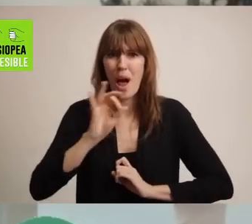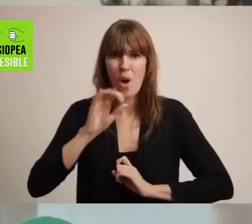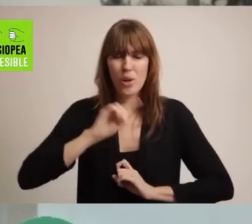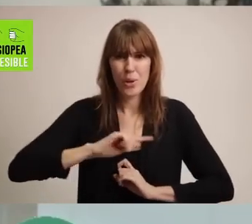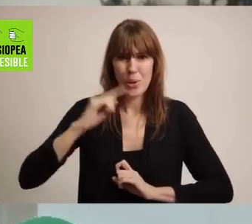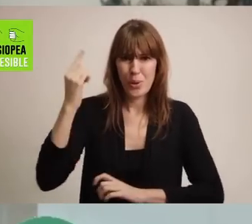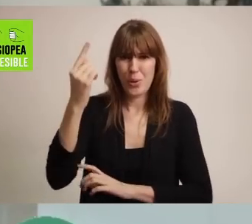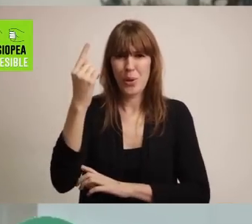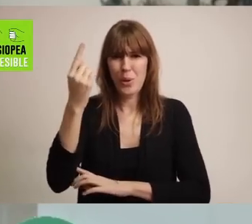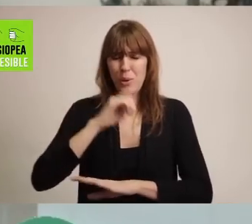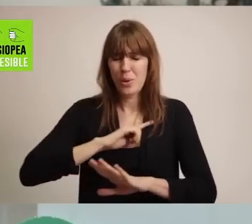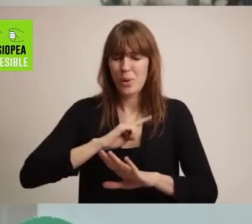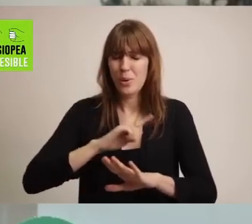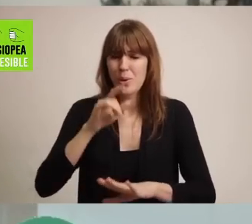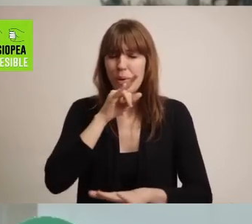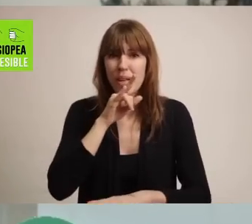como tantas personas que le pasan cosas.